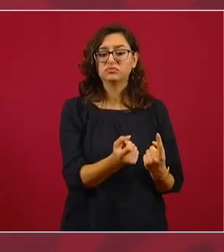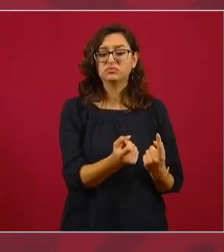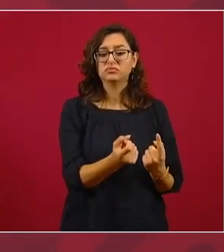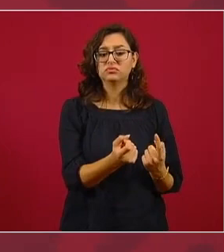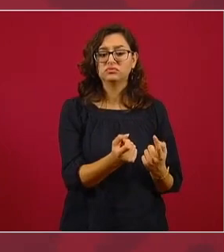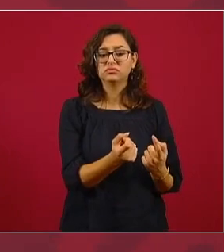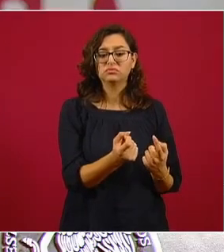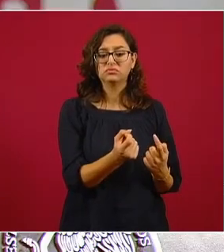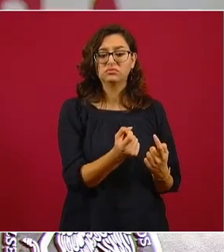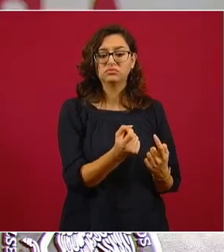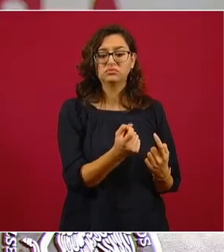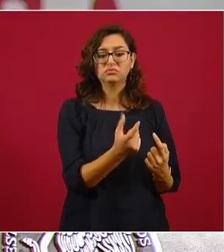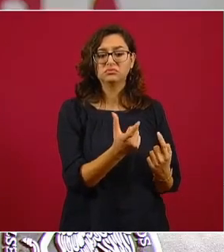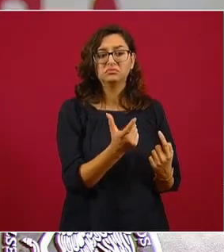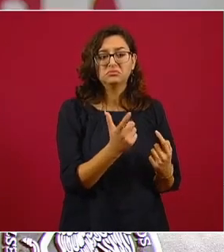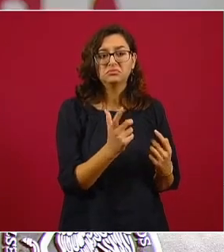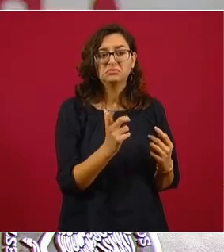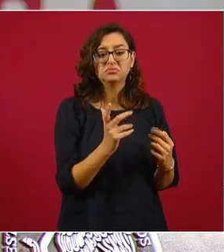llamados a